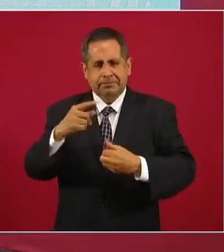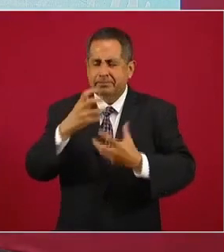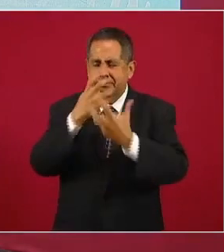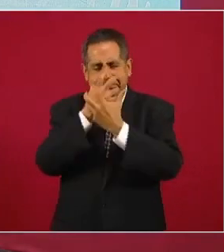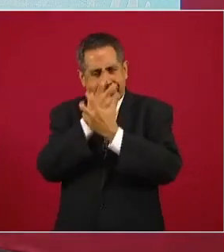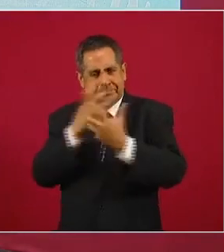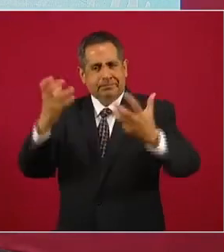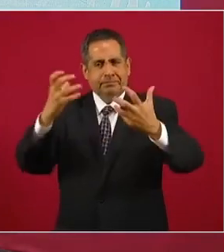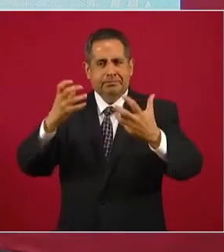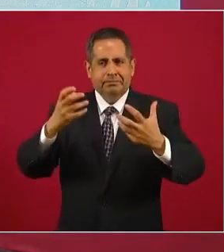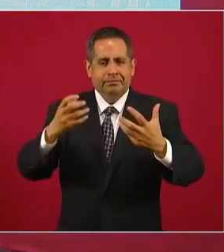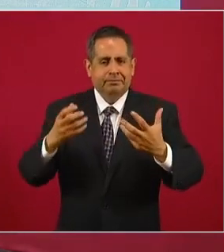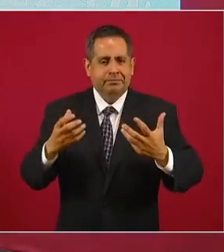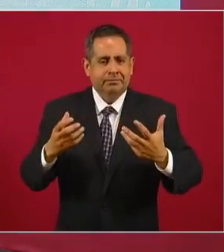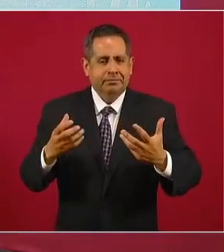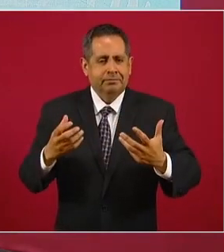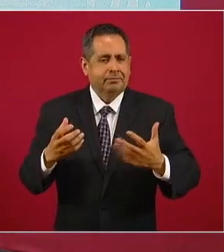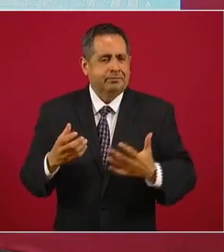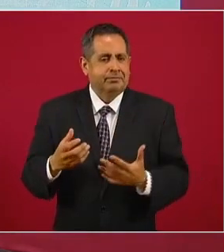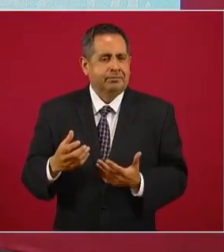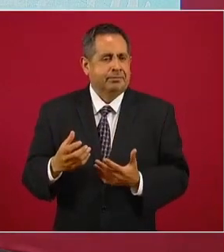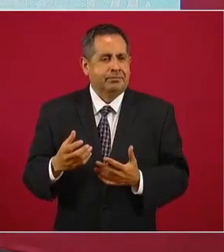gritar.